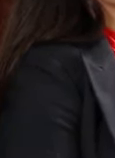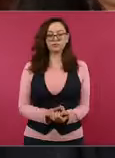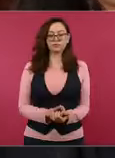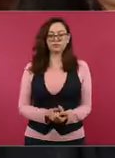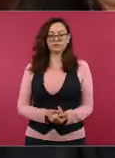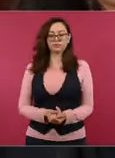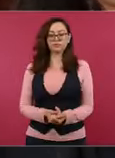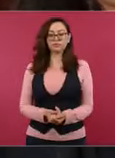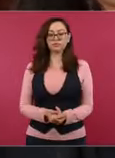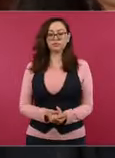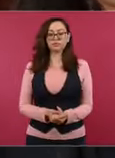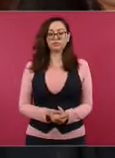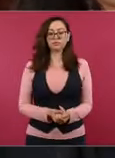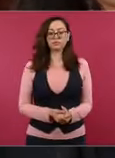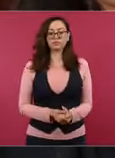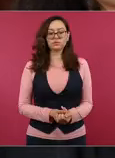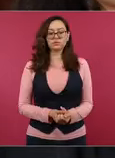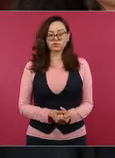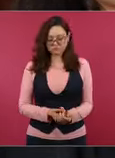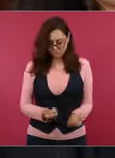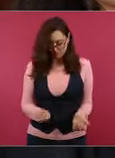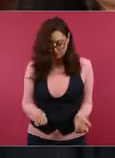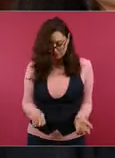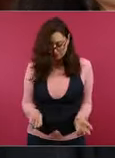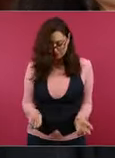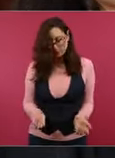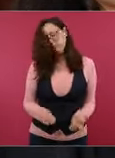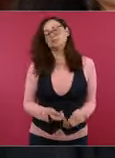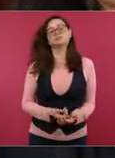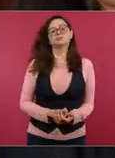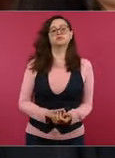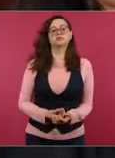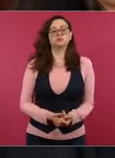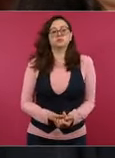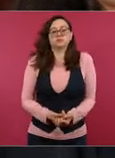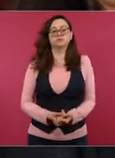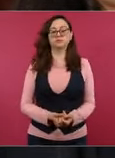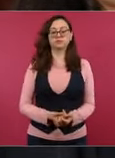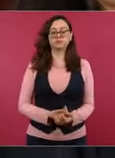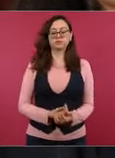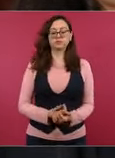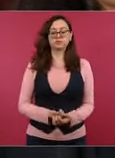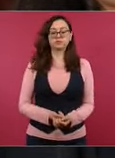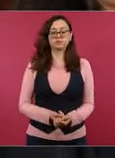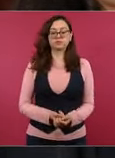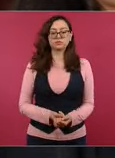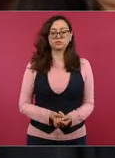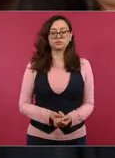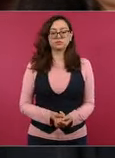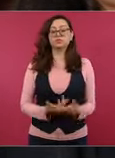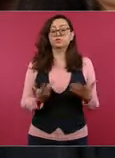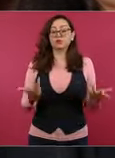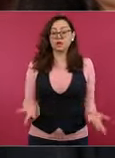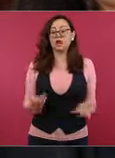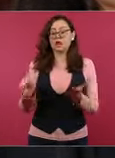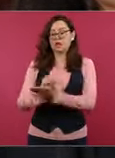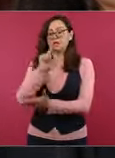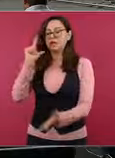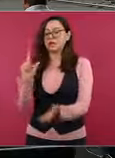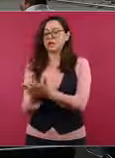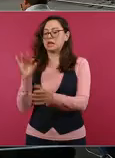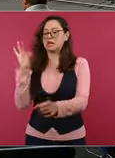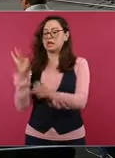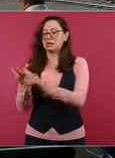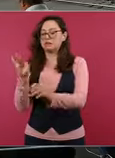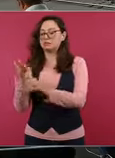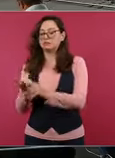el compromiso de hacer el esfuerzo para que, sin violar la ley electoral, pues la mayor cantidad de mexicanos puedan votar este próximo 2